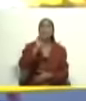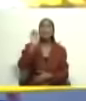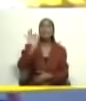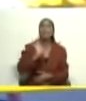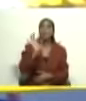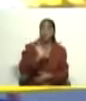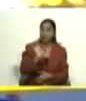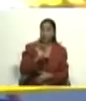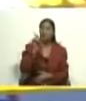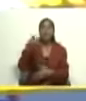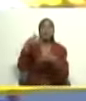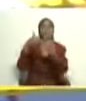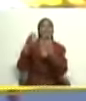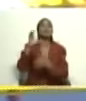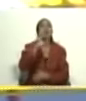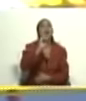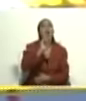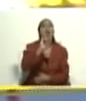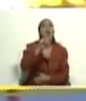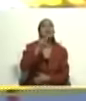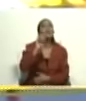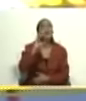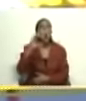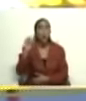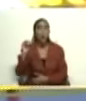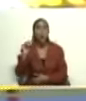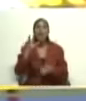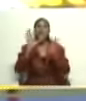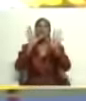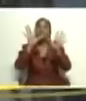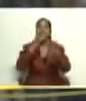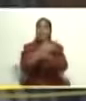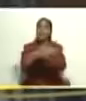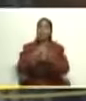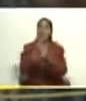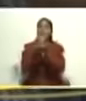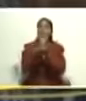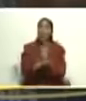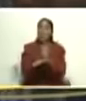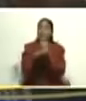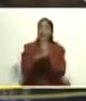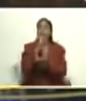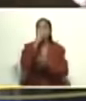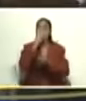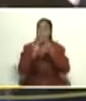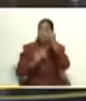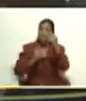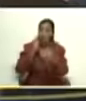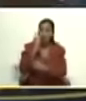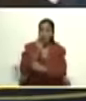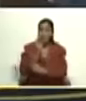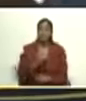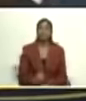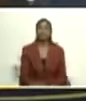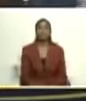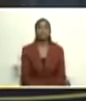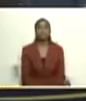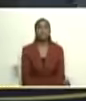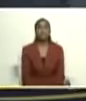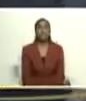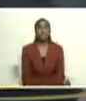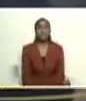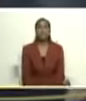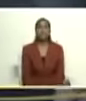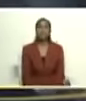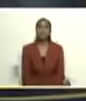al cual vamos a llevar a 10 millones de toneladas por año. Y no solamente